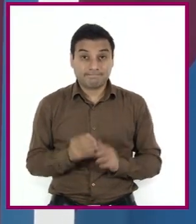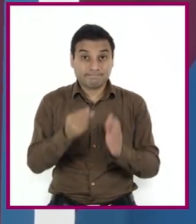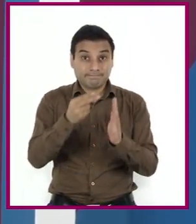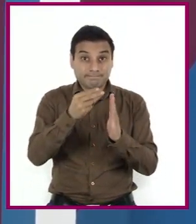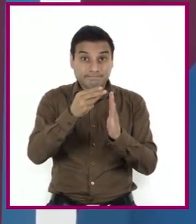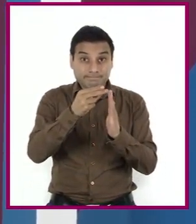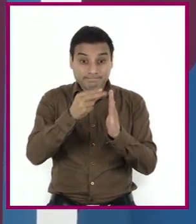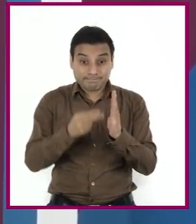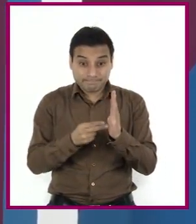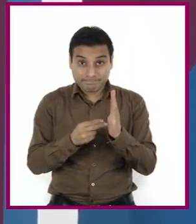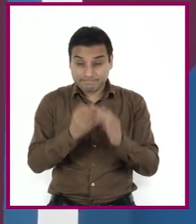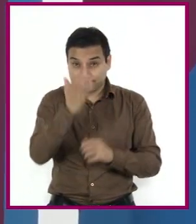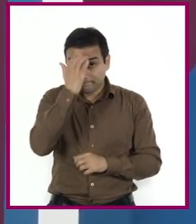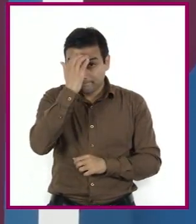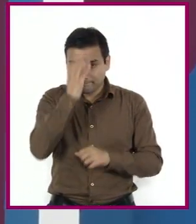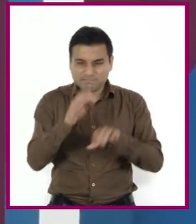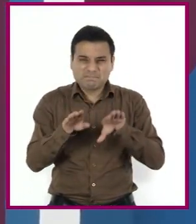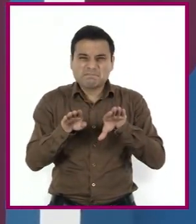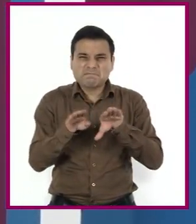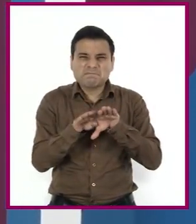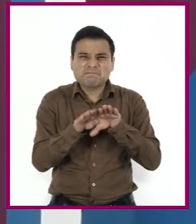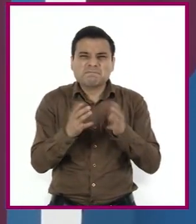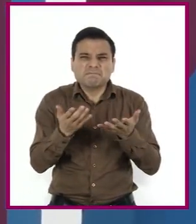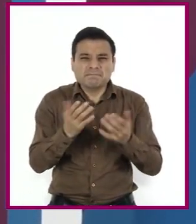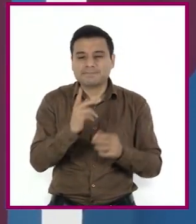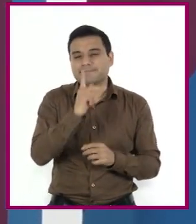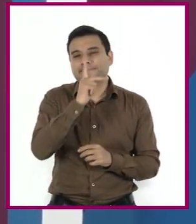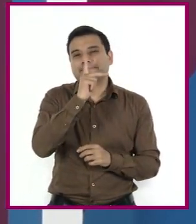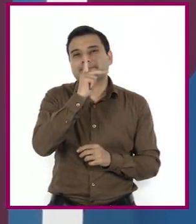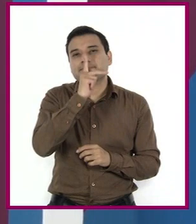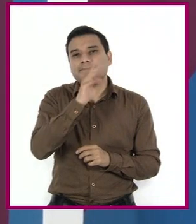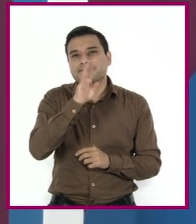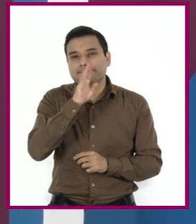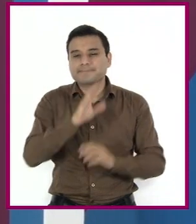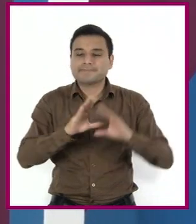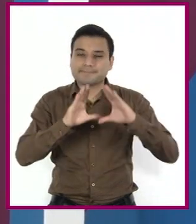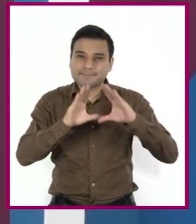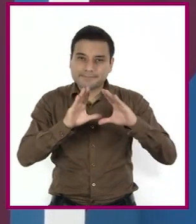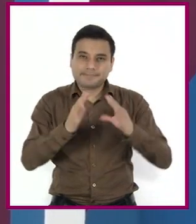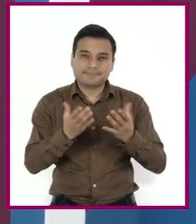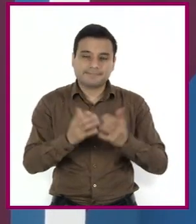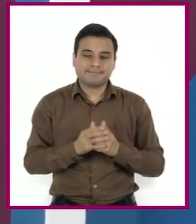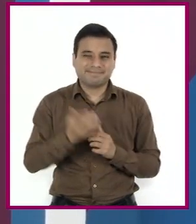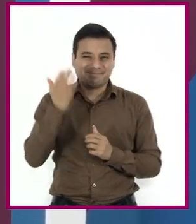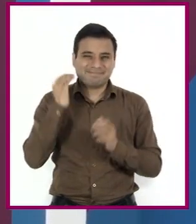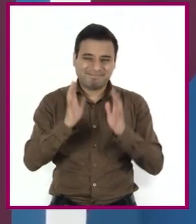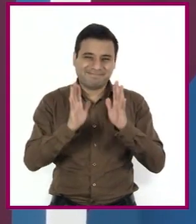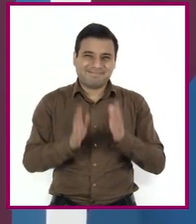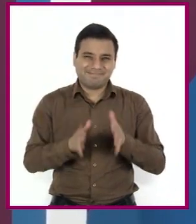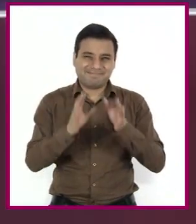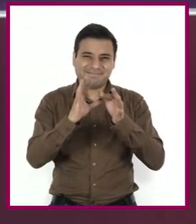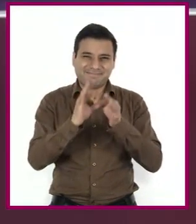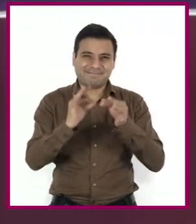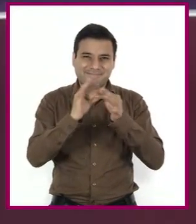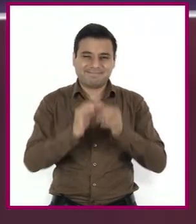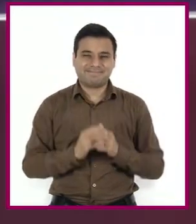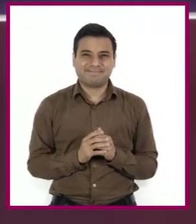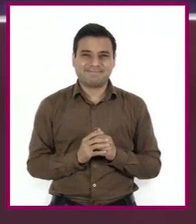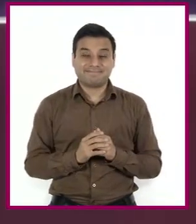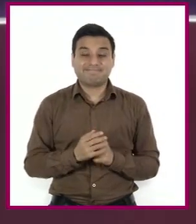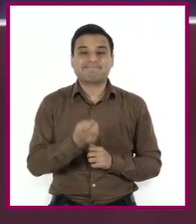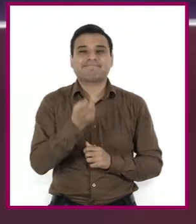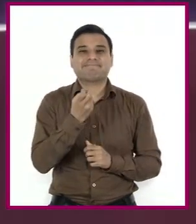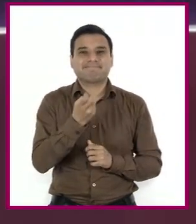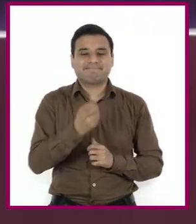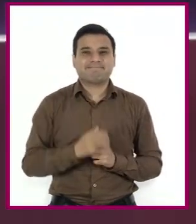nuestra madre y padre, vistos como una primera figura de autoridad, como lo mencionamos al inicio de la sesión.